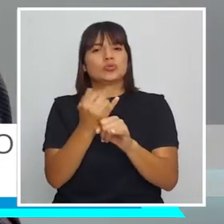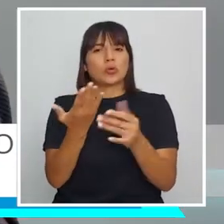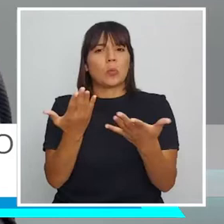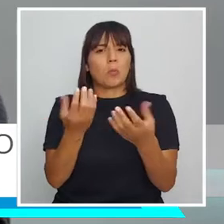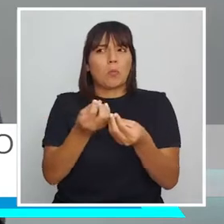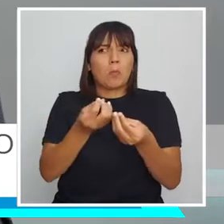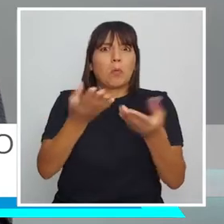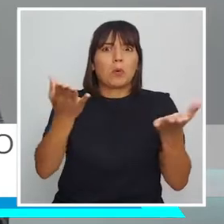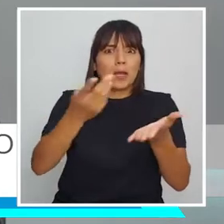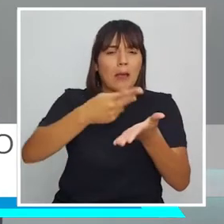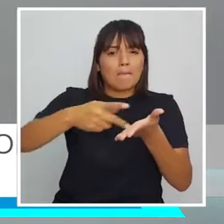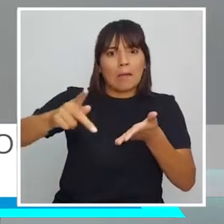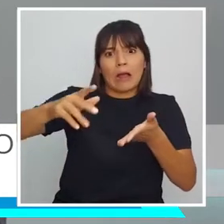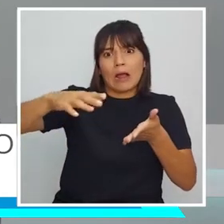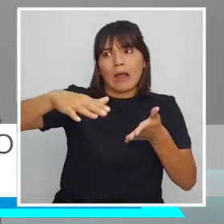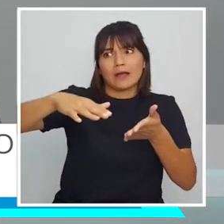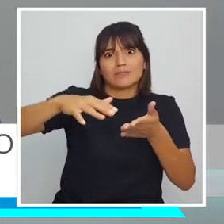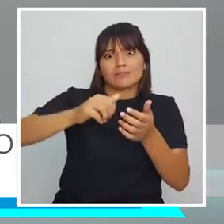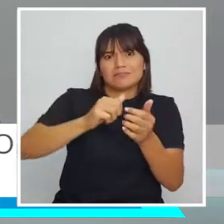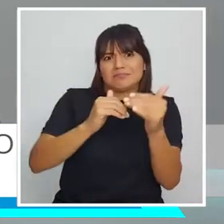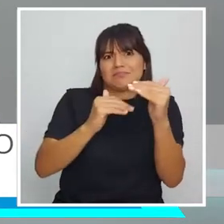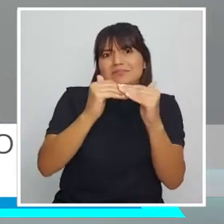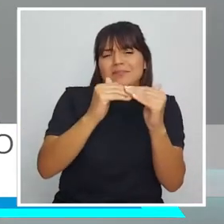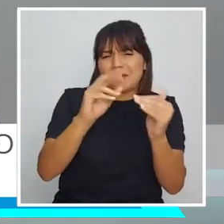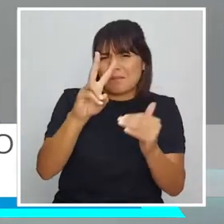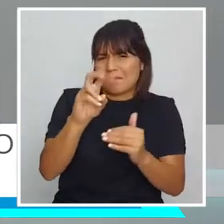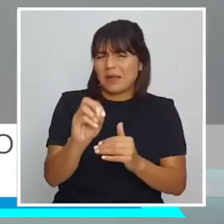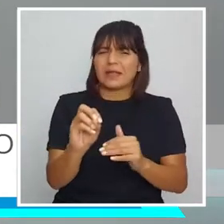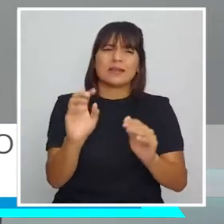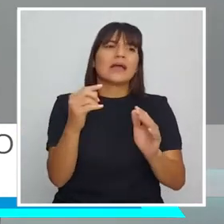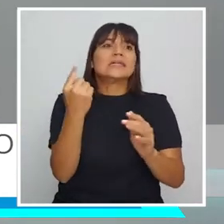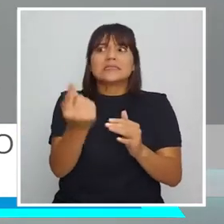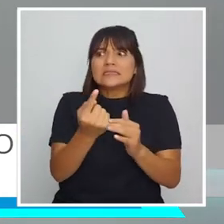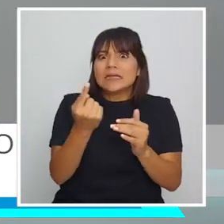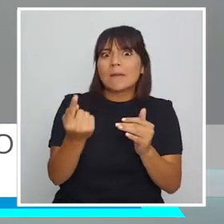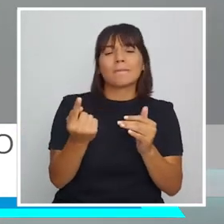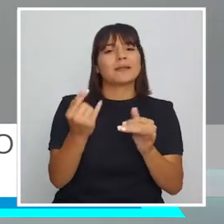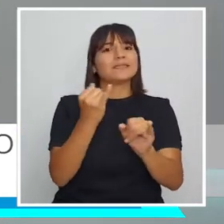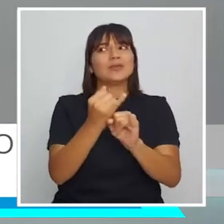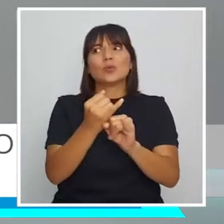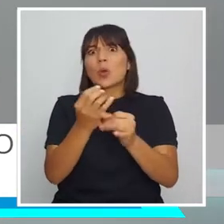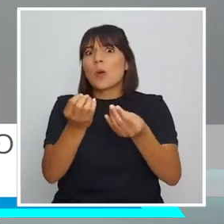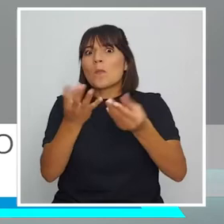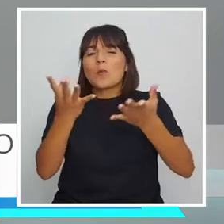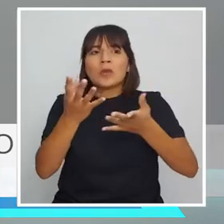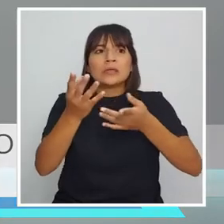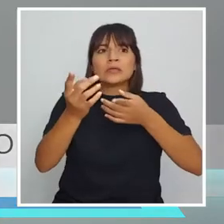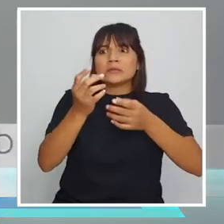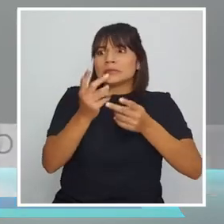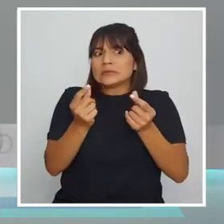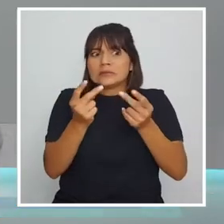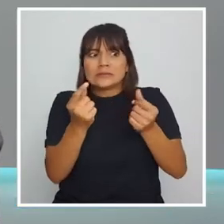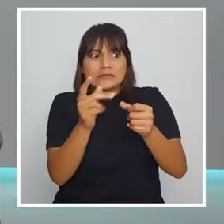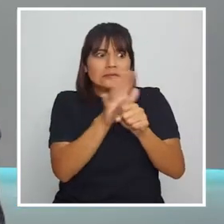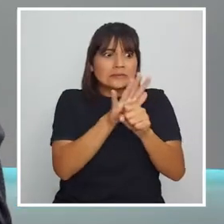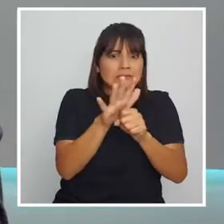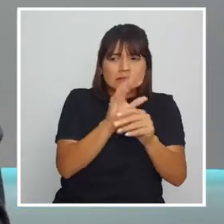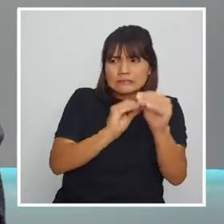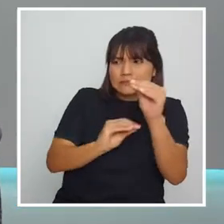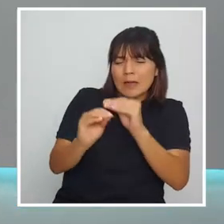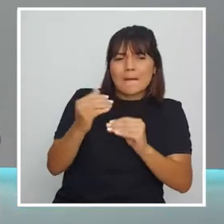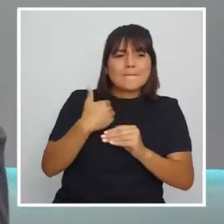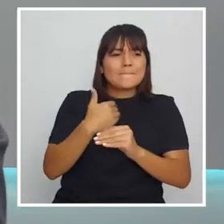en carreras, ¿verdad? El sector público a veces anda como nuestras finanzas, ¿verdad? Que andamos un poquito ajustados y el ministro de Hacienda tiene que andar así